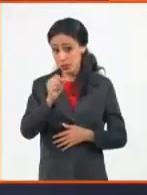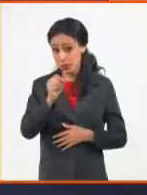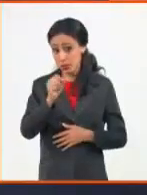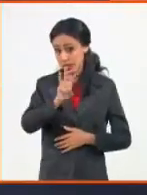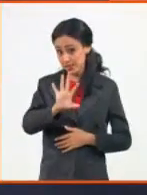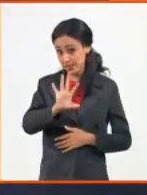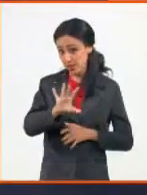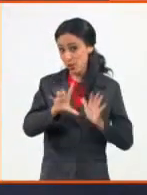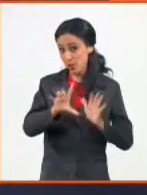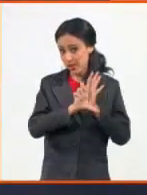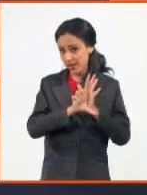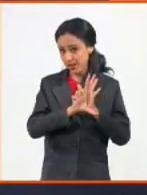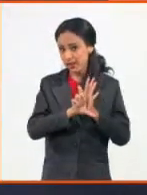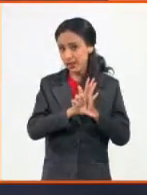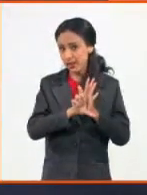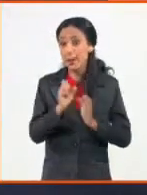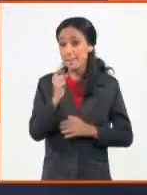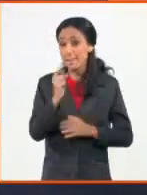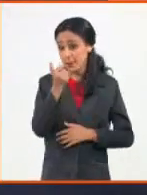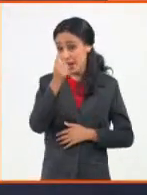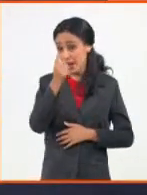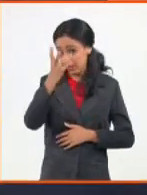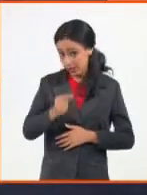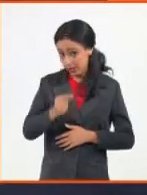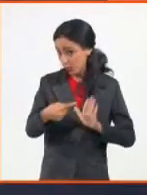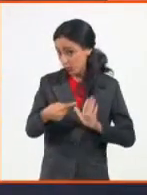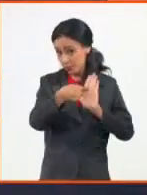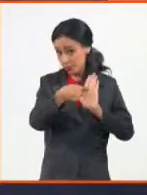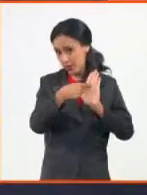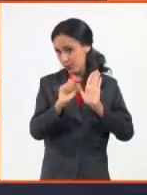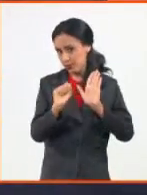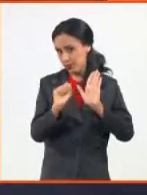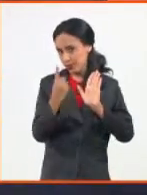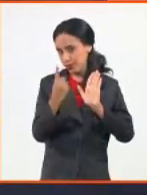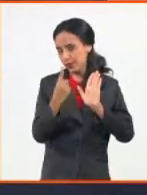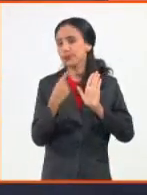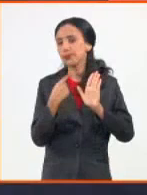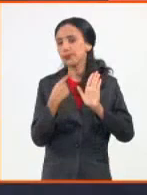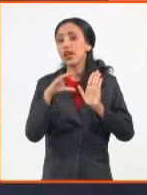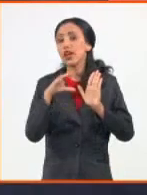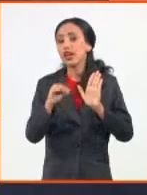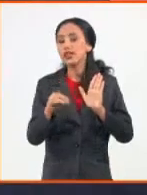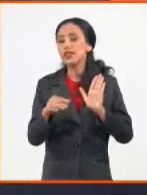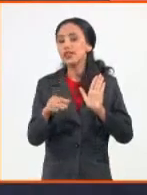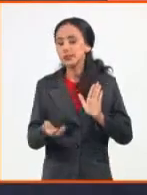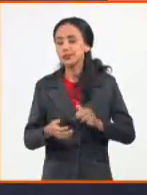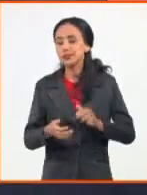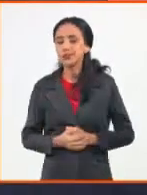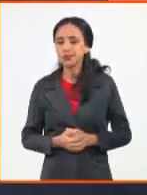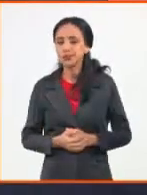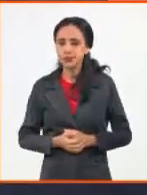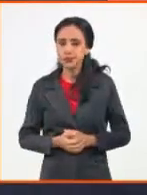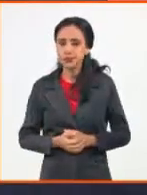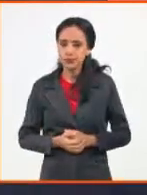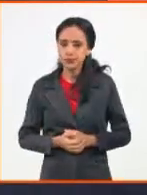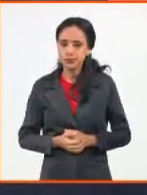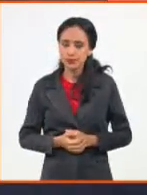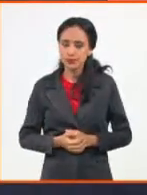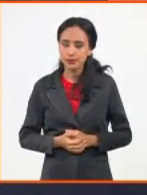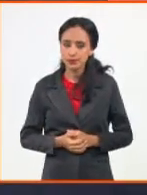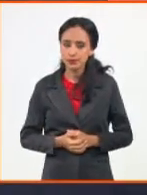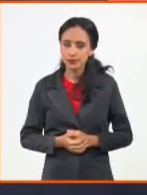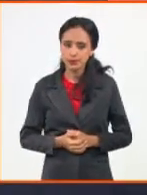en primer artículo del decreto-ley que es el artículo que fija el propio objeto del decreto se está